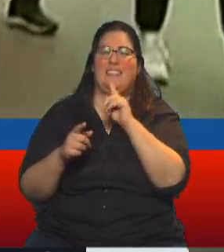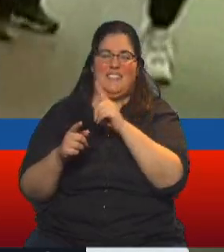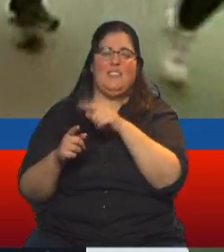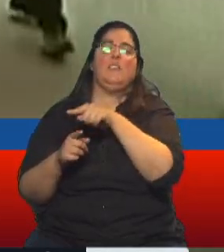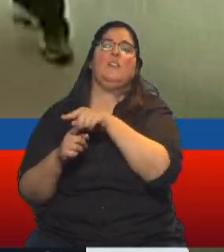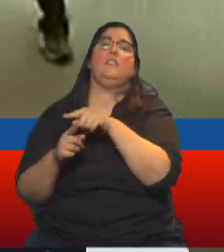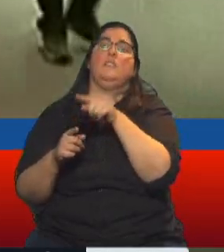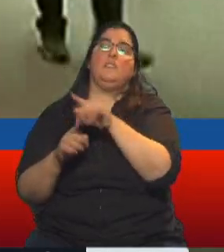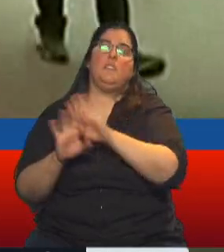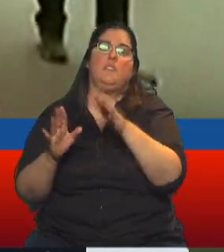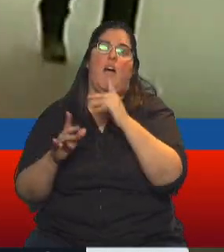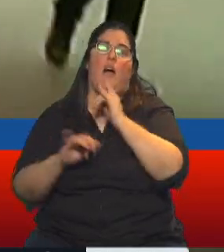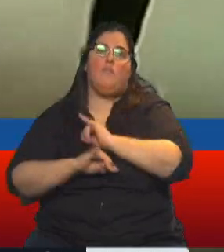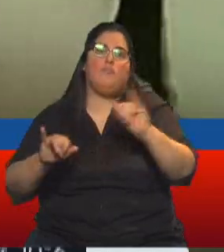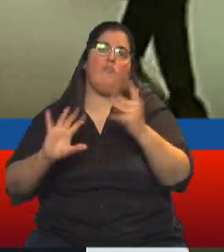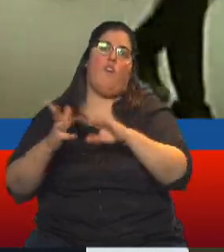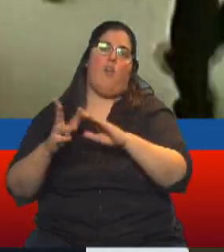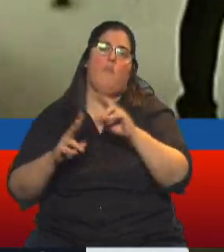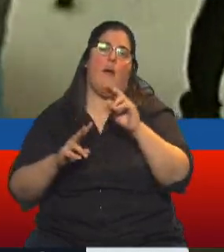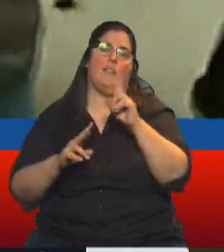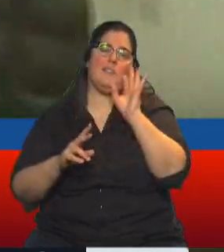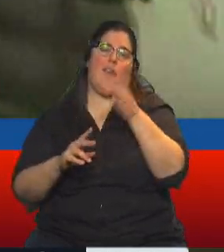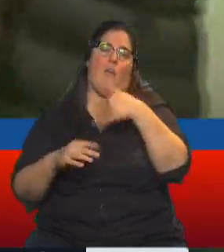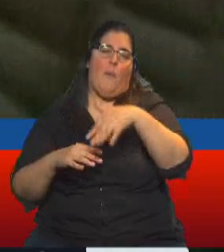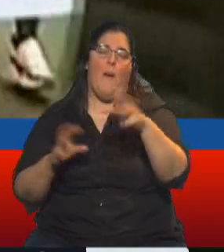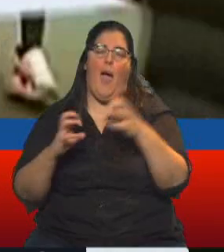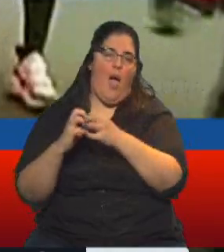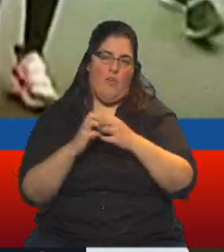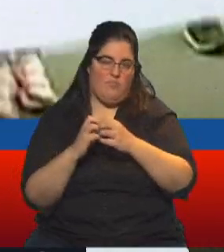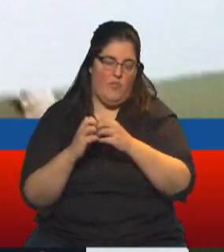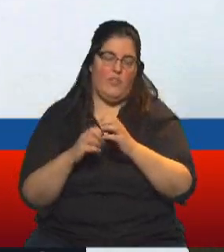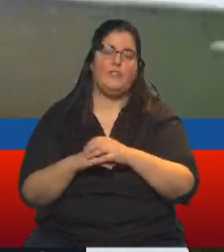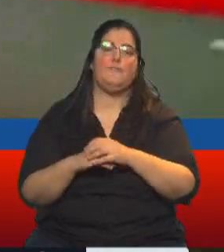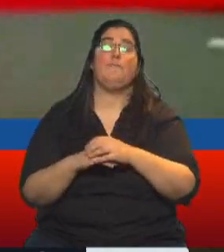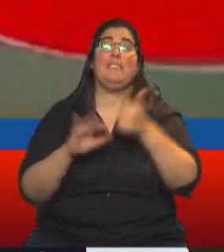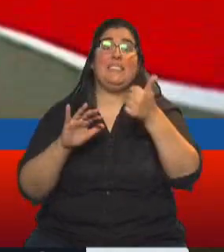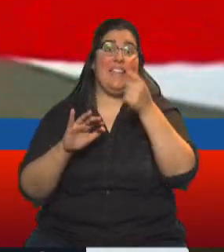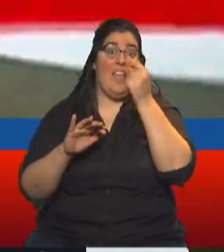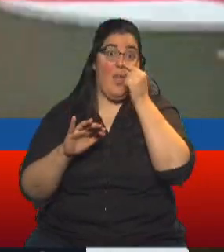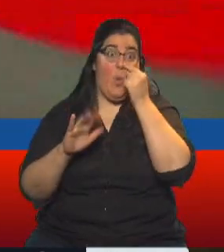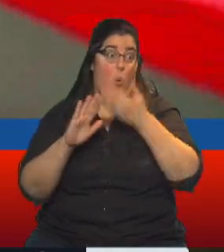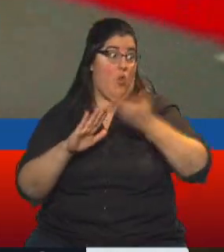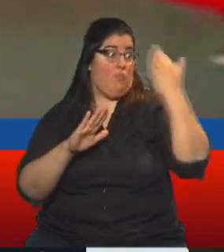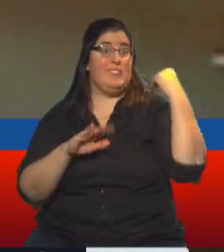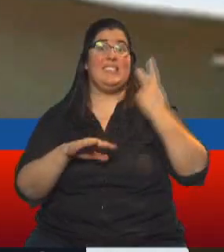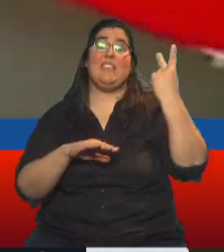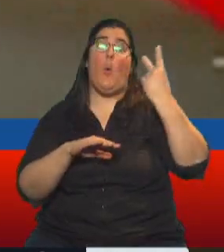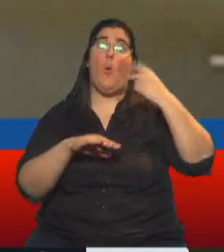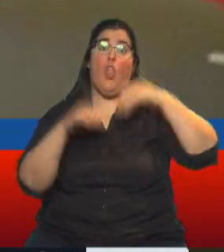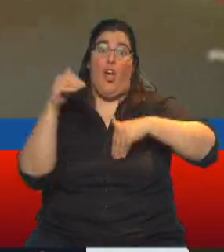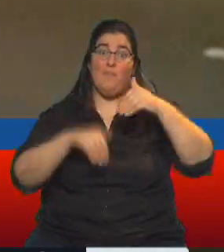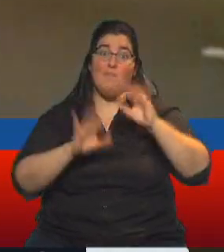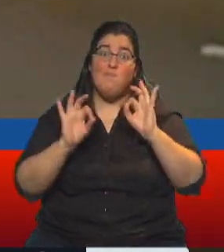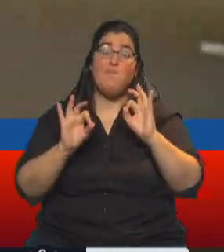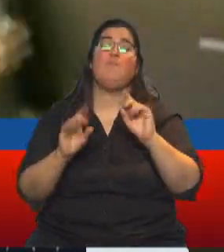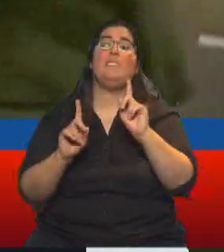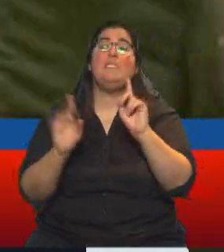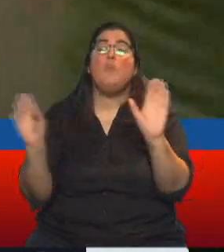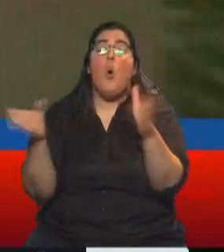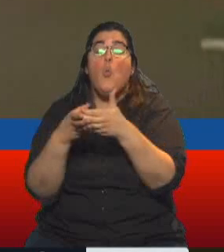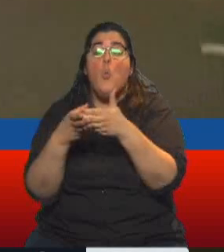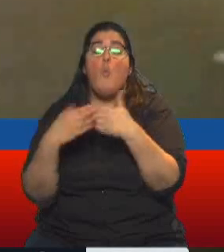vamos un ambiente de conflicto. Desde el 6 de junio, fecha en que se realizó el balotaje, simpatizantes de la dirigente y